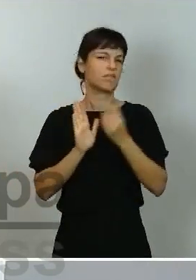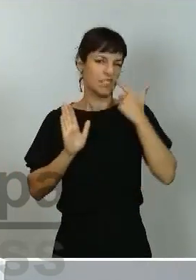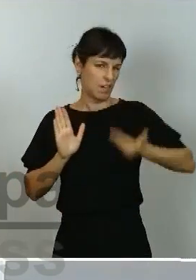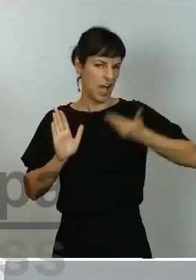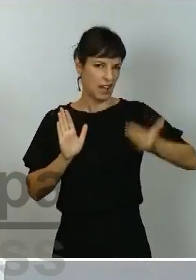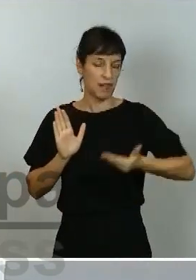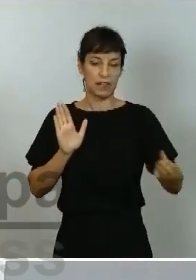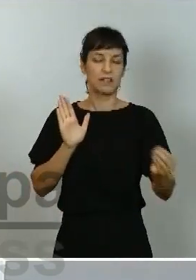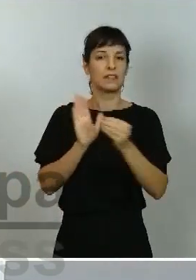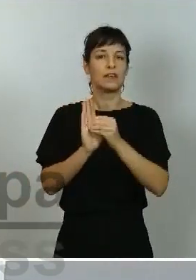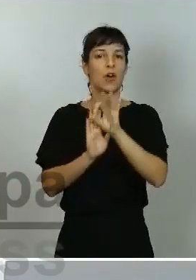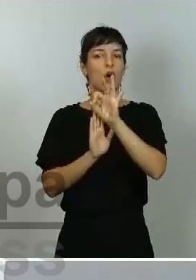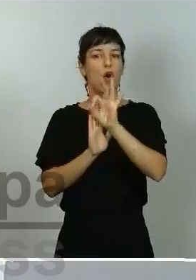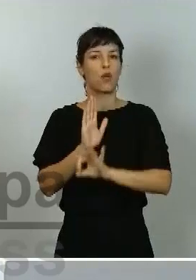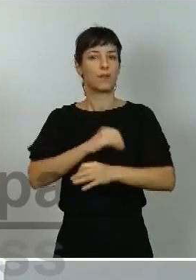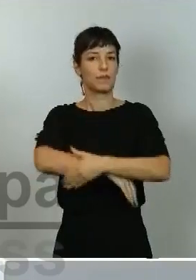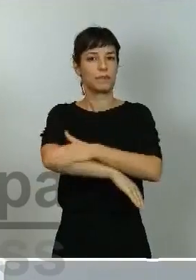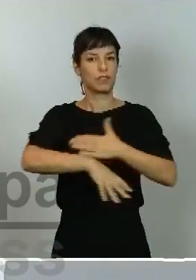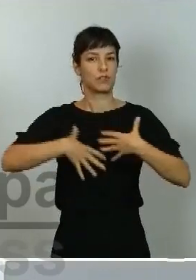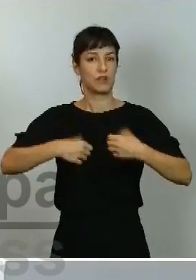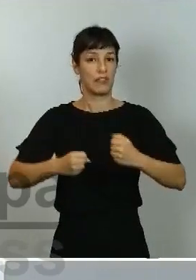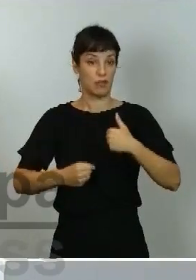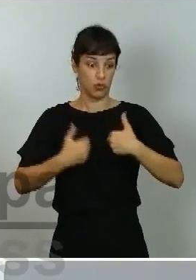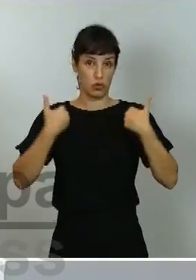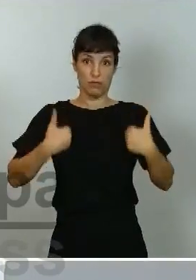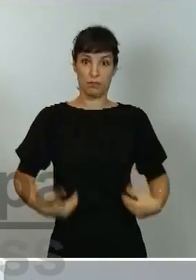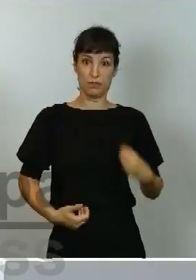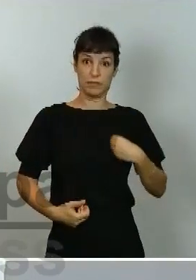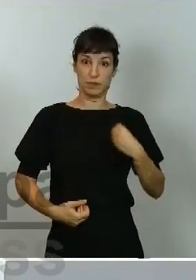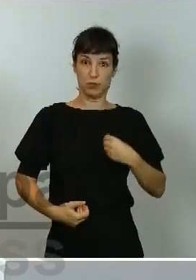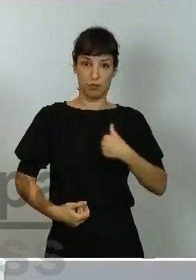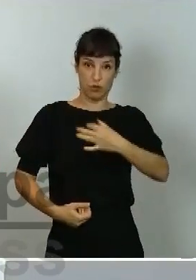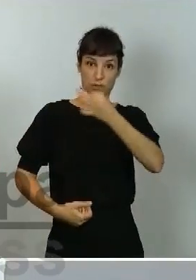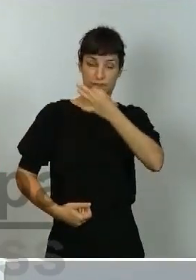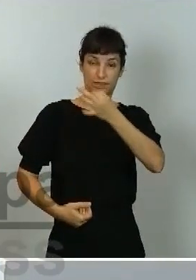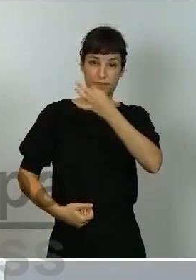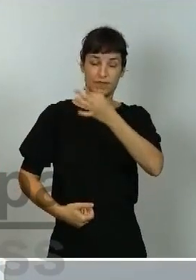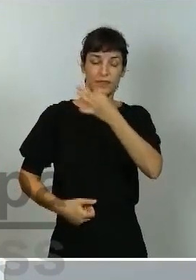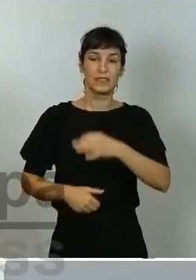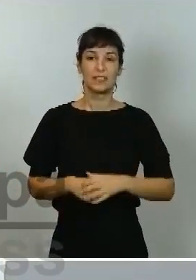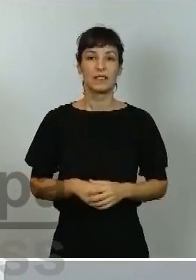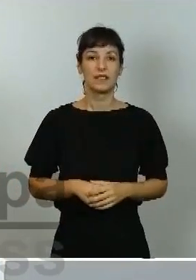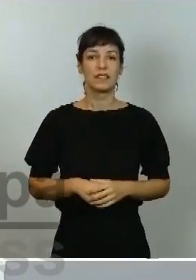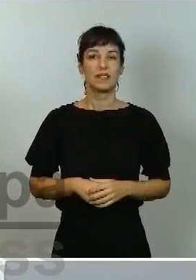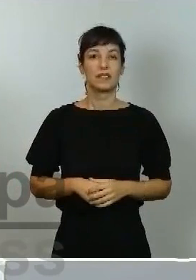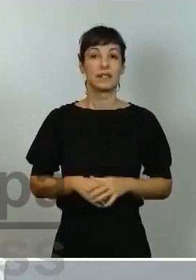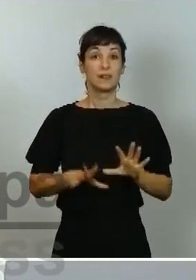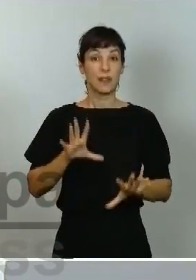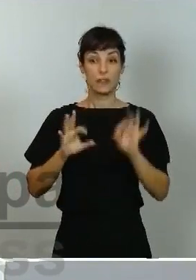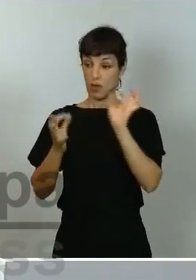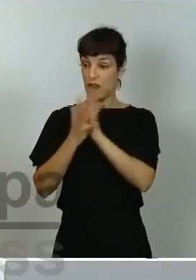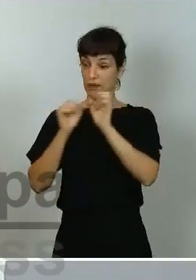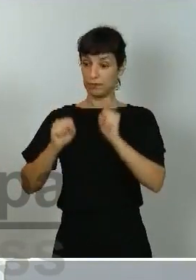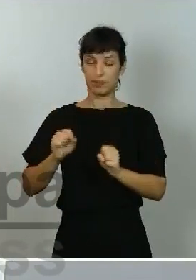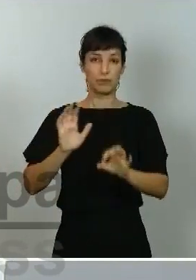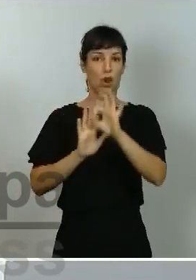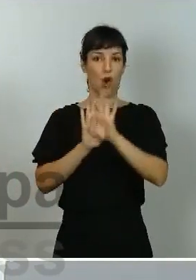do Ministro de Sanidad, eu mesmo, da persona que lhes está falando. Se plasmará esta decisión colegiada en unha orden que firmaré e